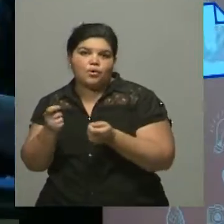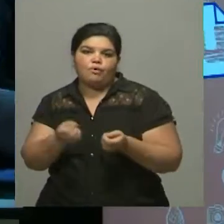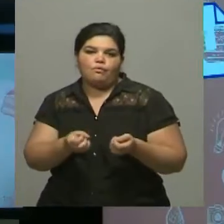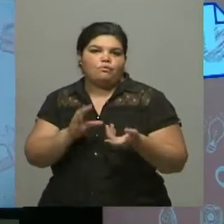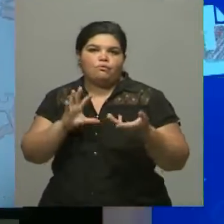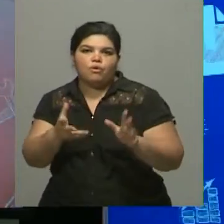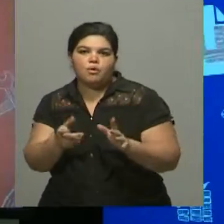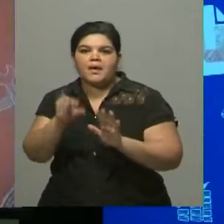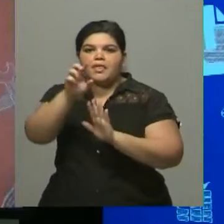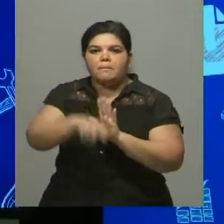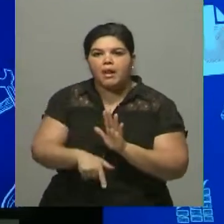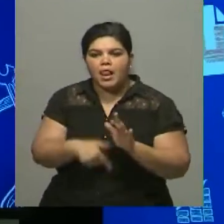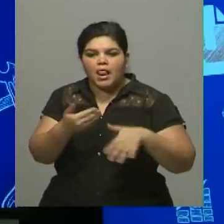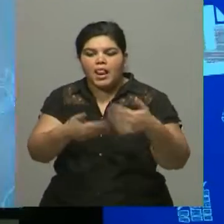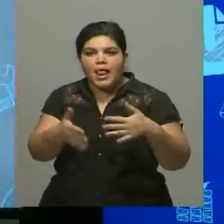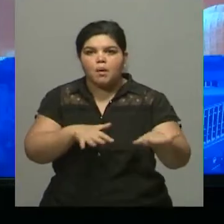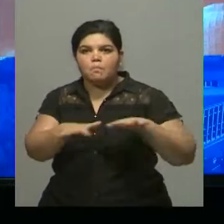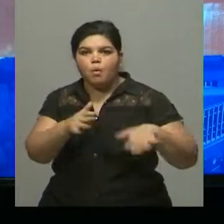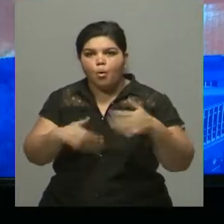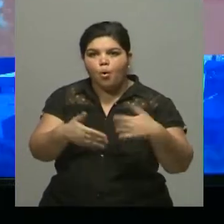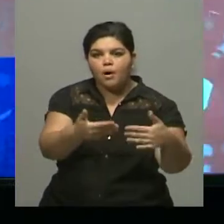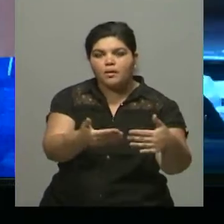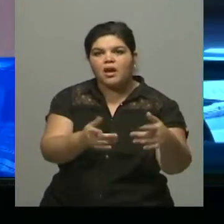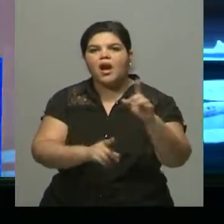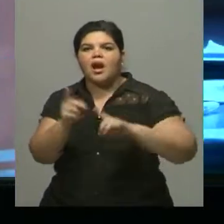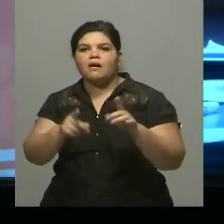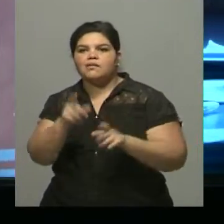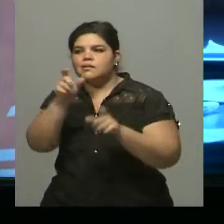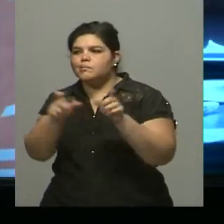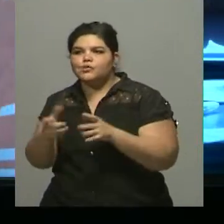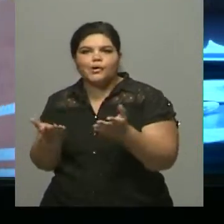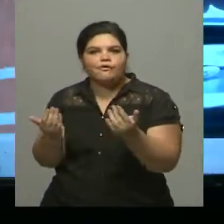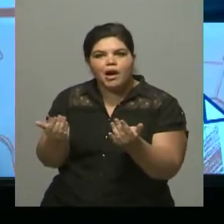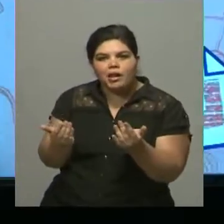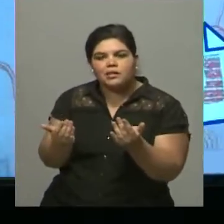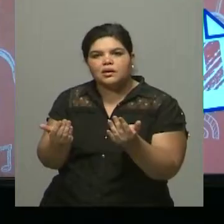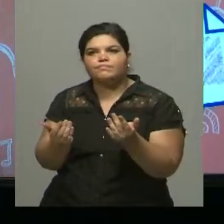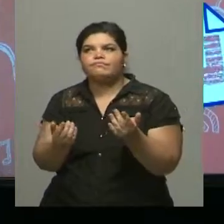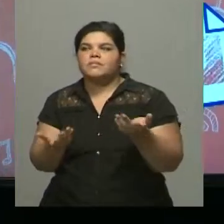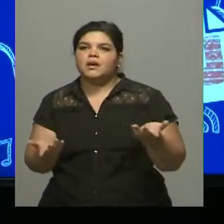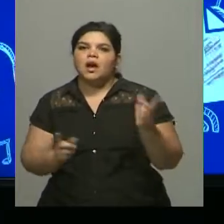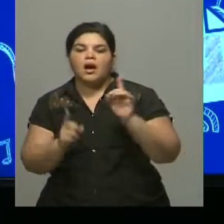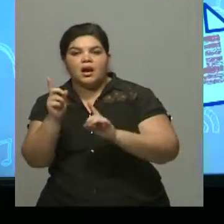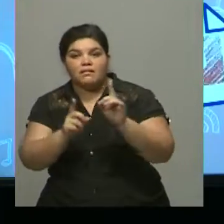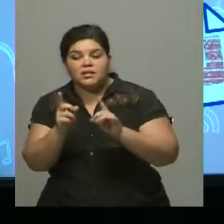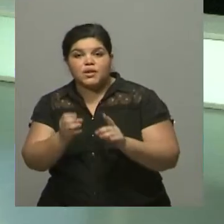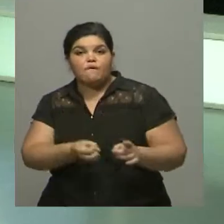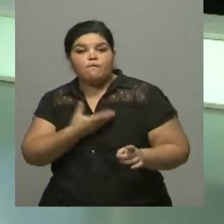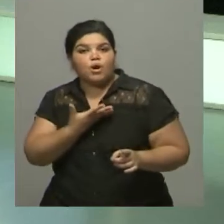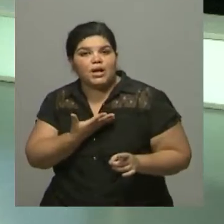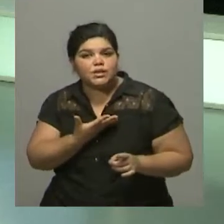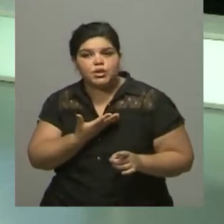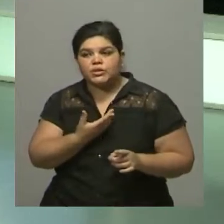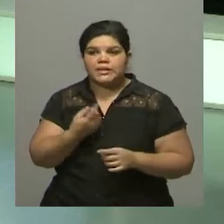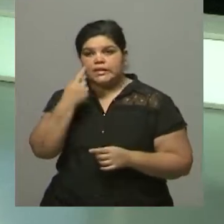implementar bien los programas, muchas veces tiene que ver con falta de recursos humanos, claro, falta de vocación por ahí de algún intendente que no